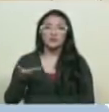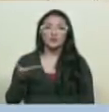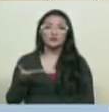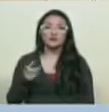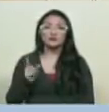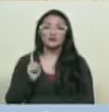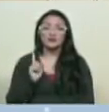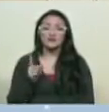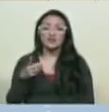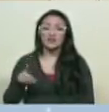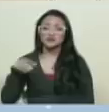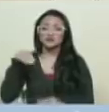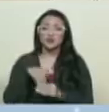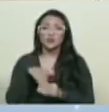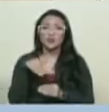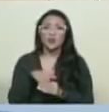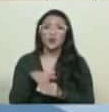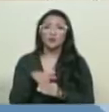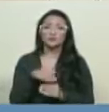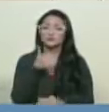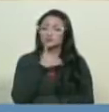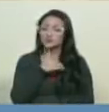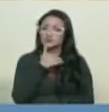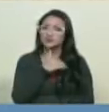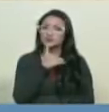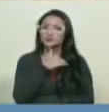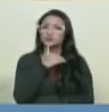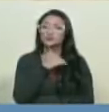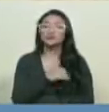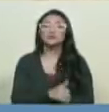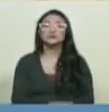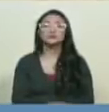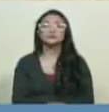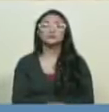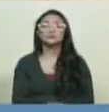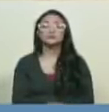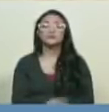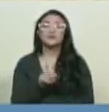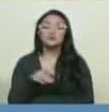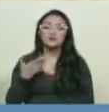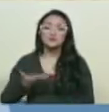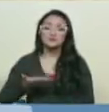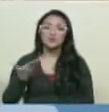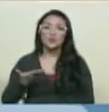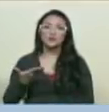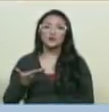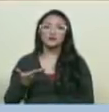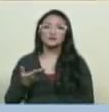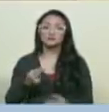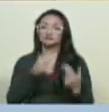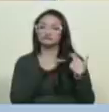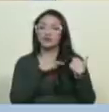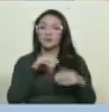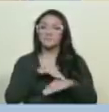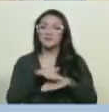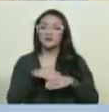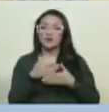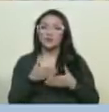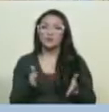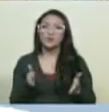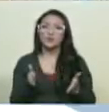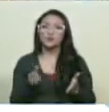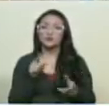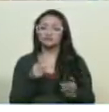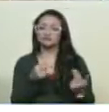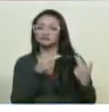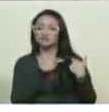ejerza el derecho al voto de manera pacífica, y por eso es importante el papel que cumple el Ministerio Público, porque es el